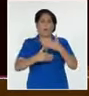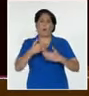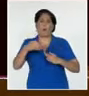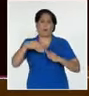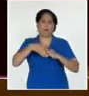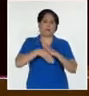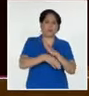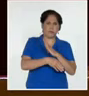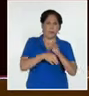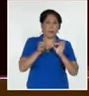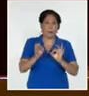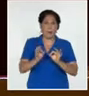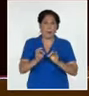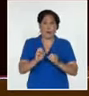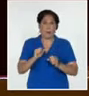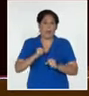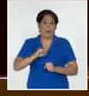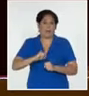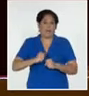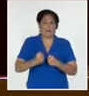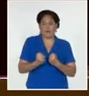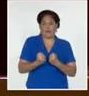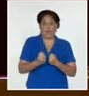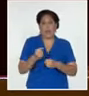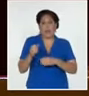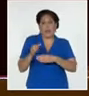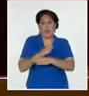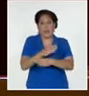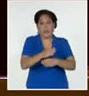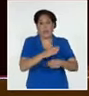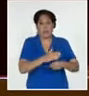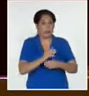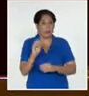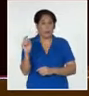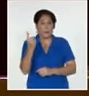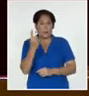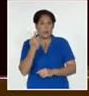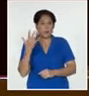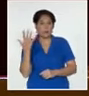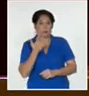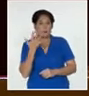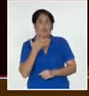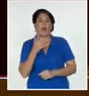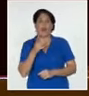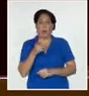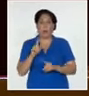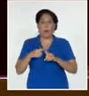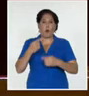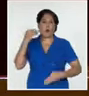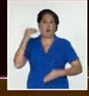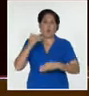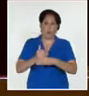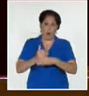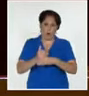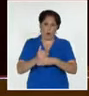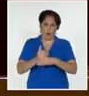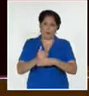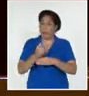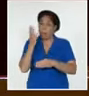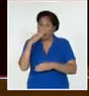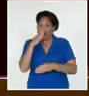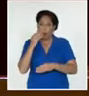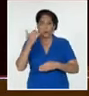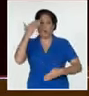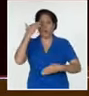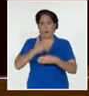originadas o acentuadas por disímiles factores, en primer lugar, por el injusto, irracional,